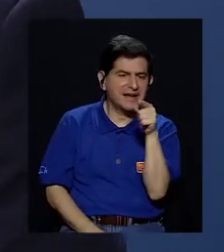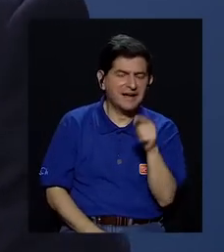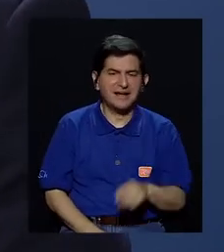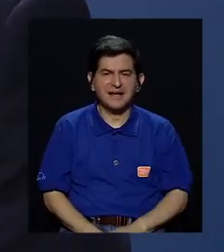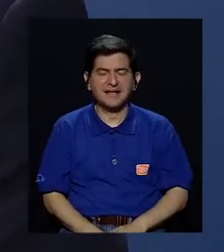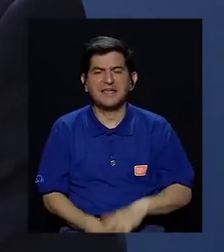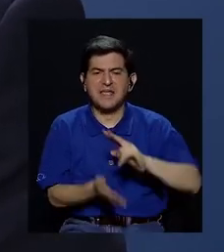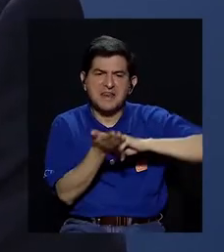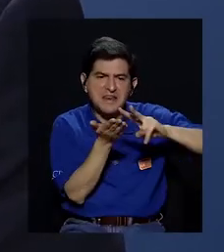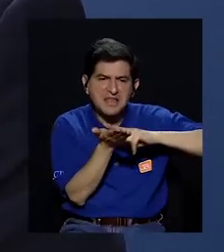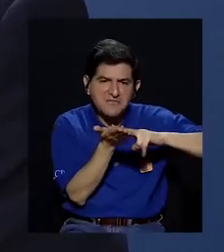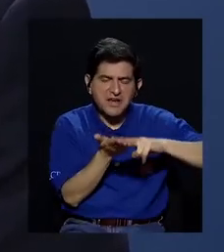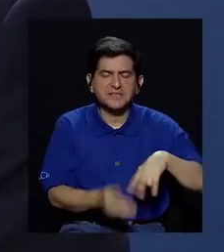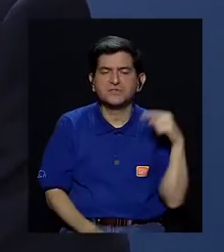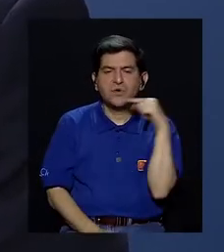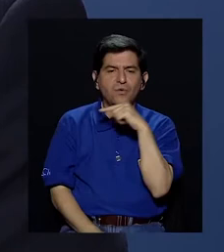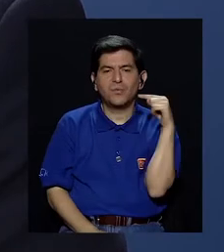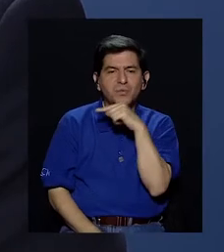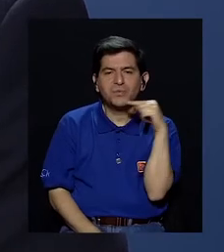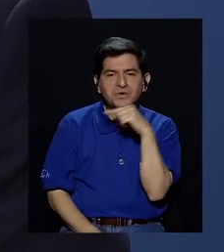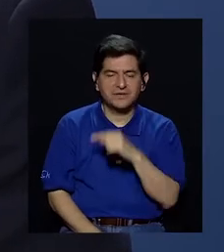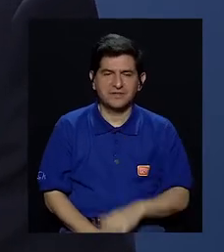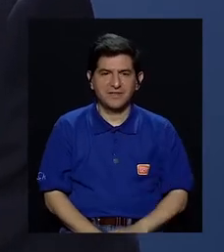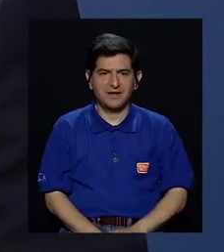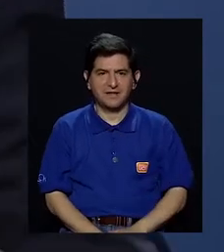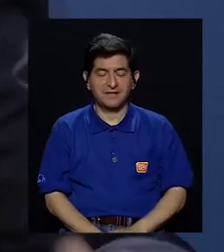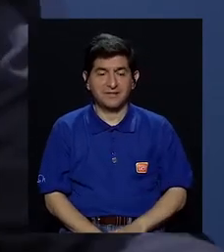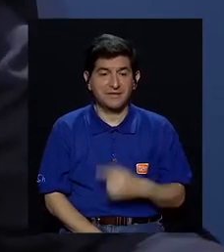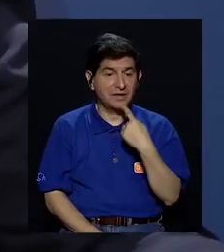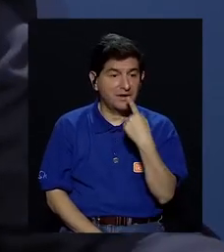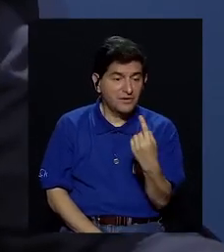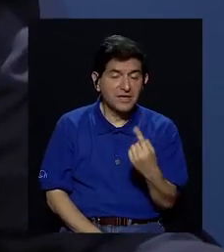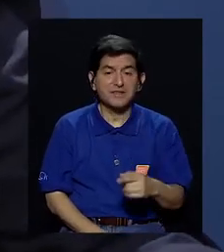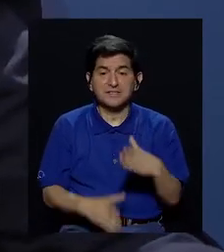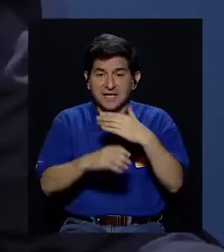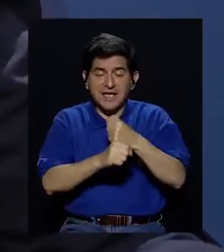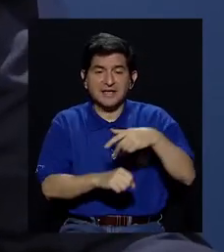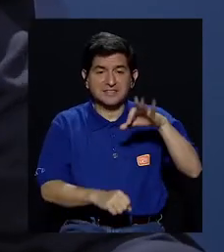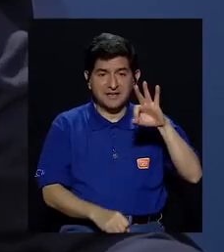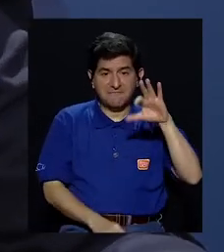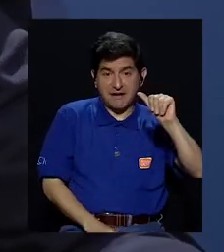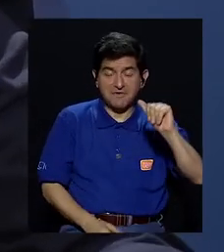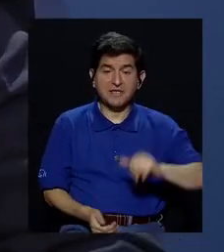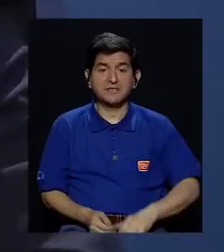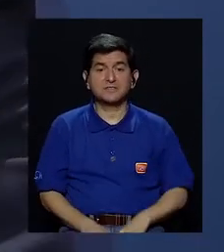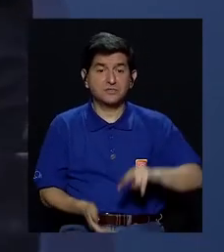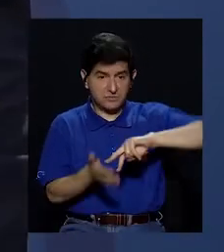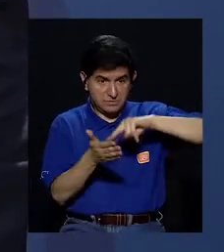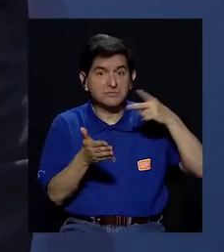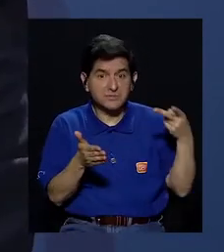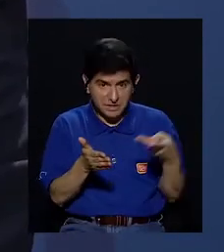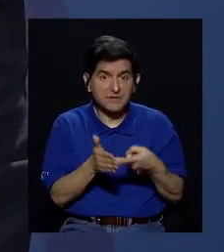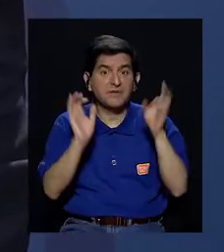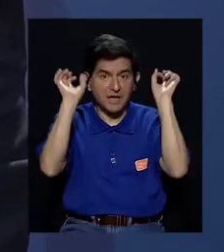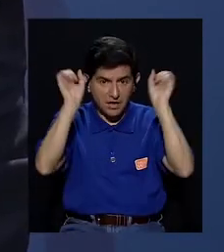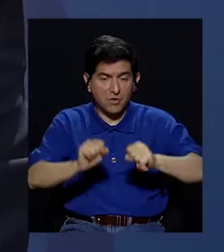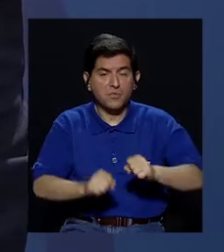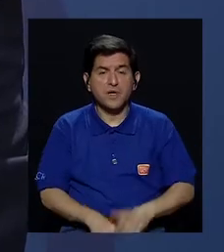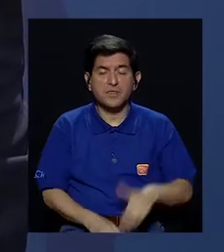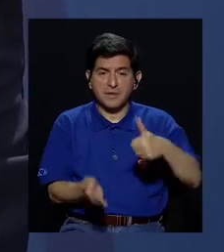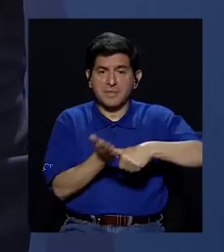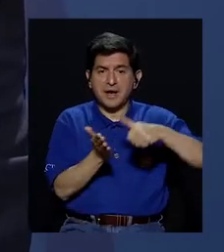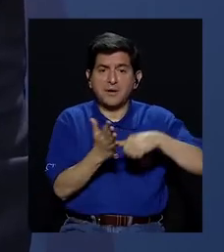conservadores que son en liberación nacional y la alianza cristiana es que esto que está haciendo fabricio tiene puede tener una implicación a la hora de